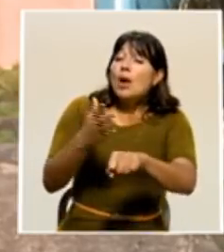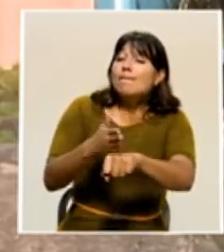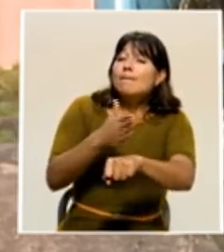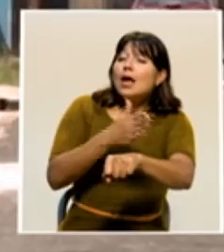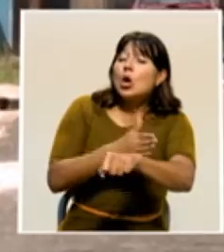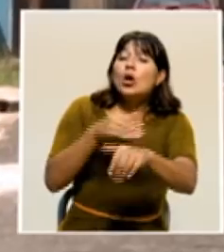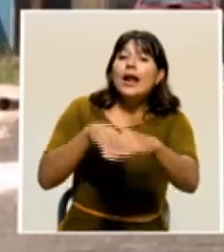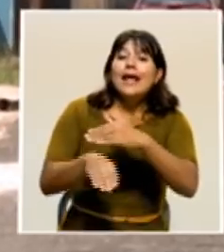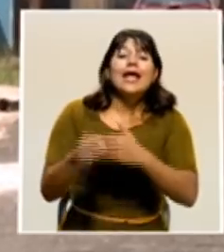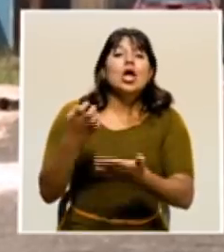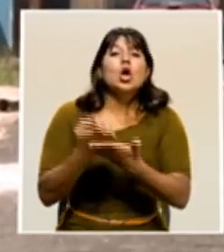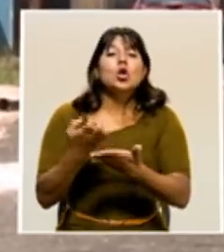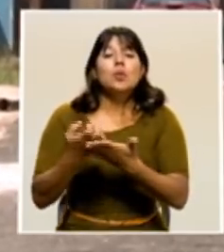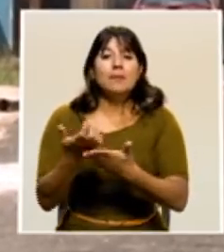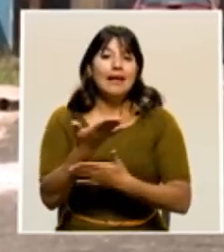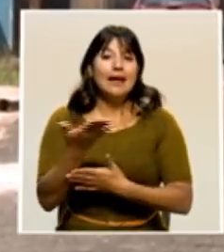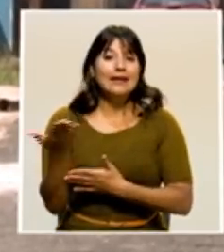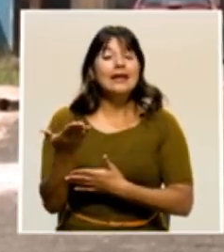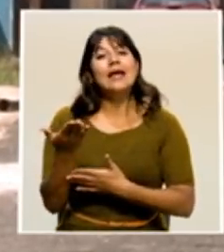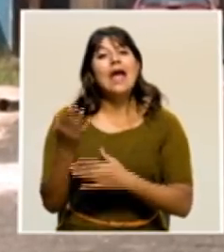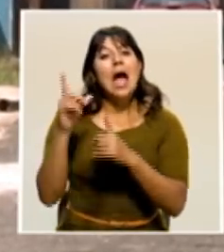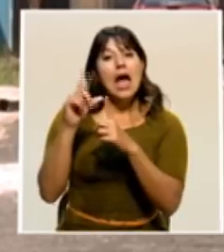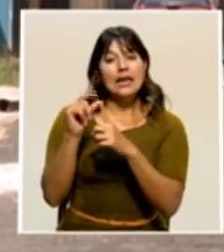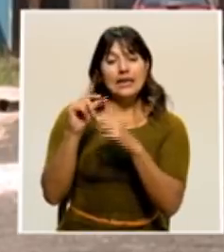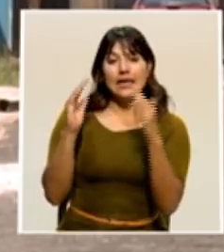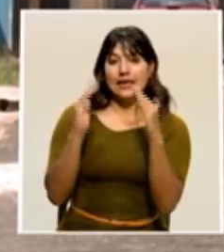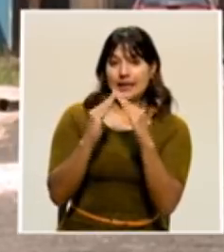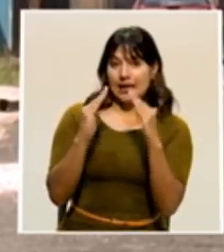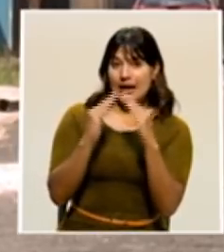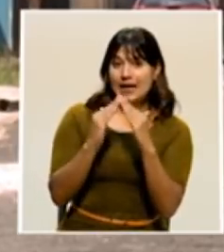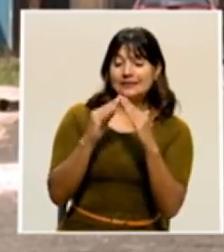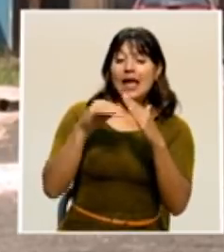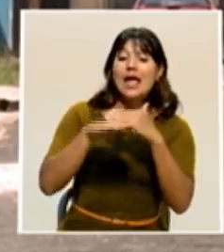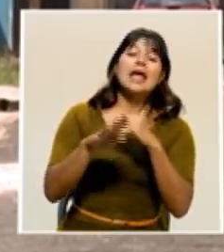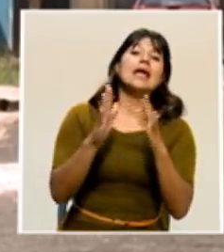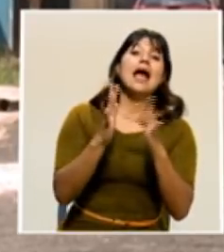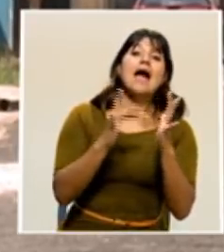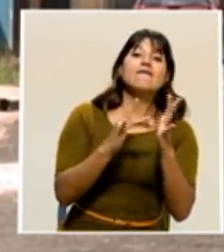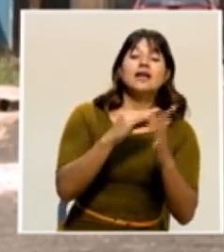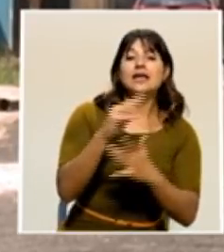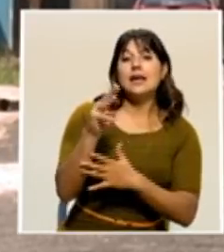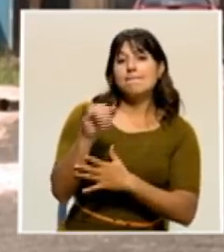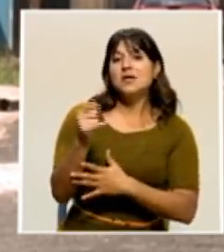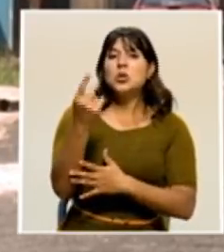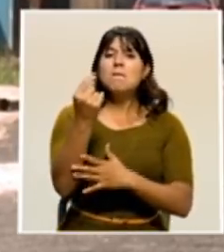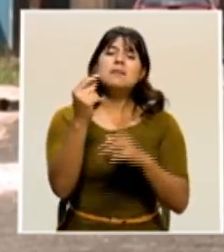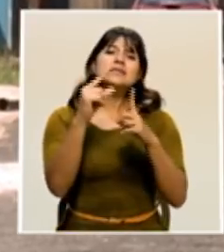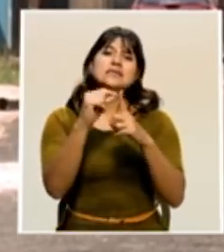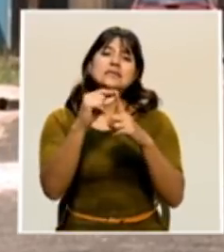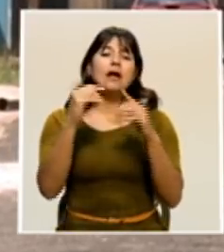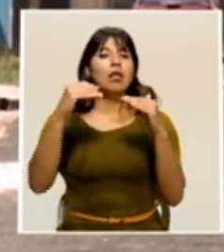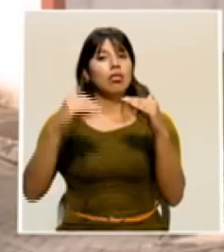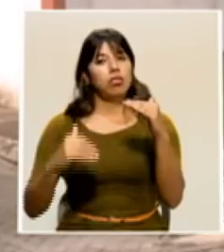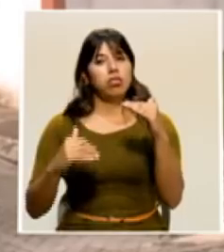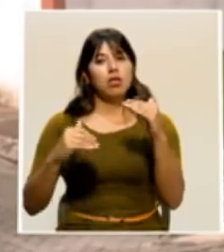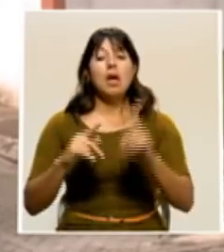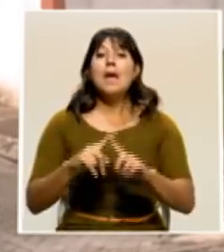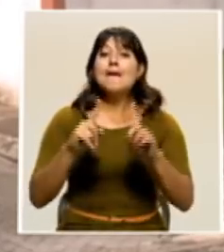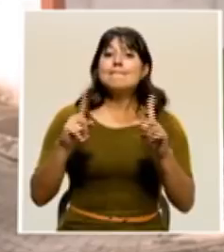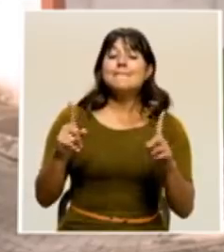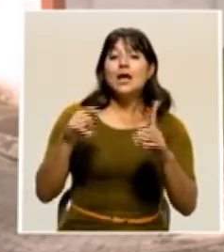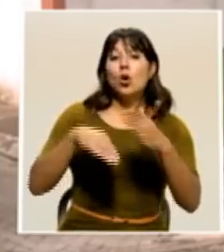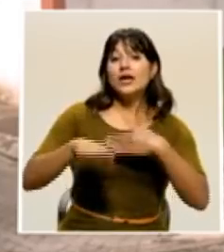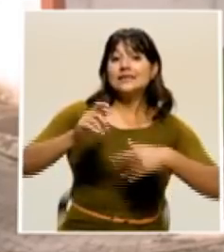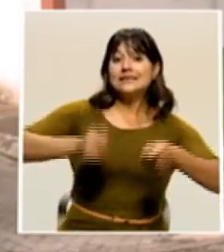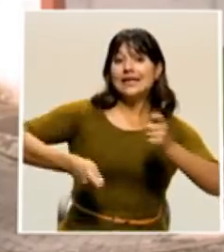actividad económica es el comportamiento del alquiler de viviendas. En abril y mayo el precio de los alquileres tendió a caer, sin embargo en